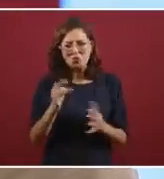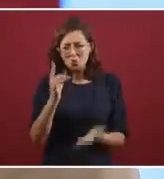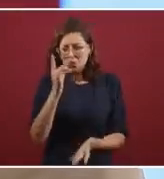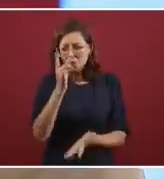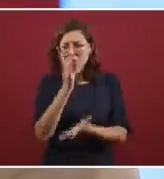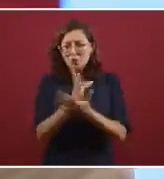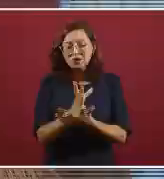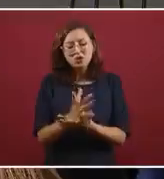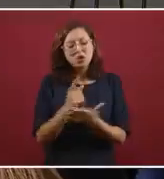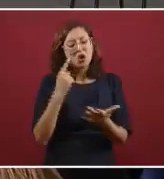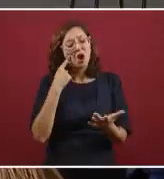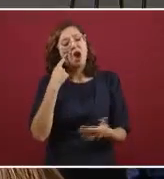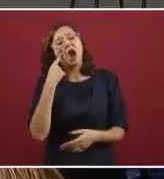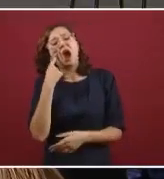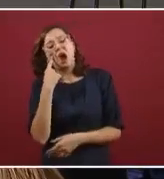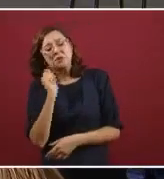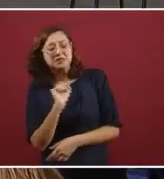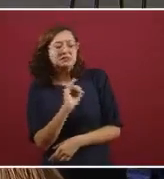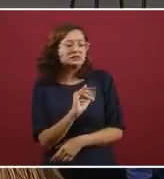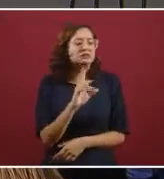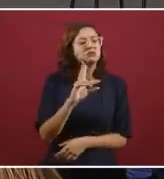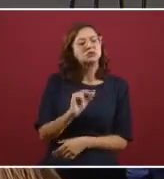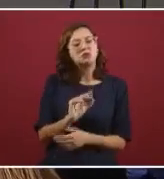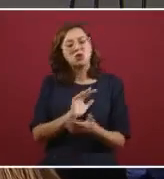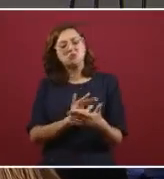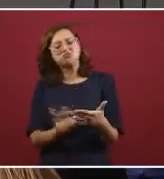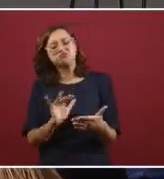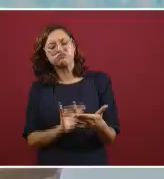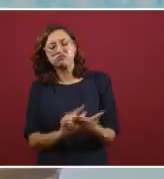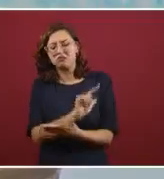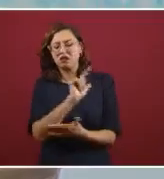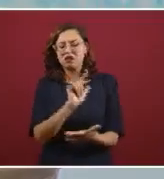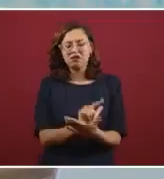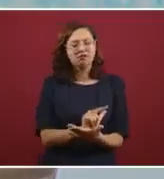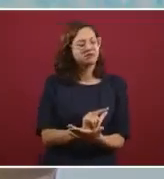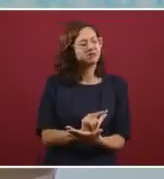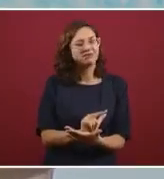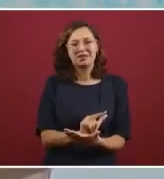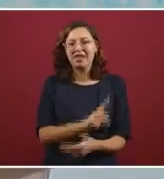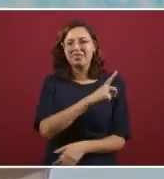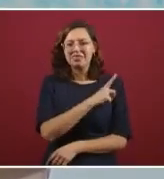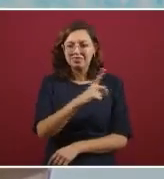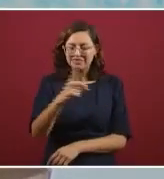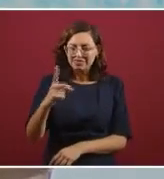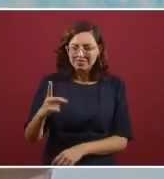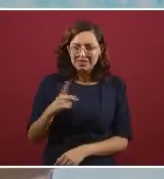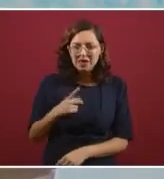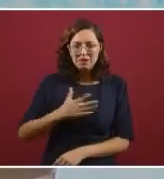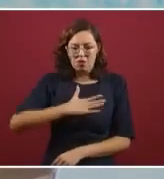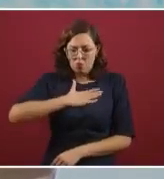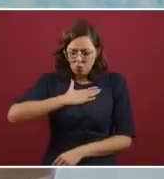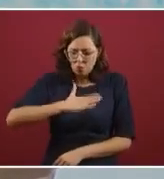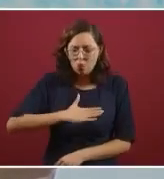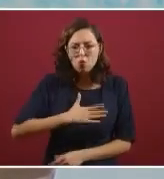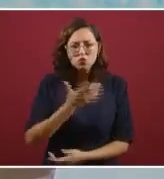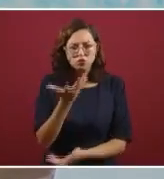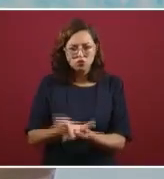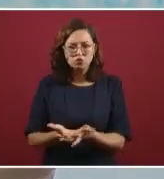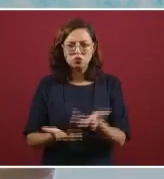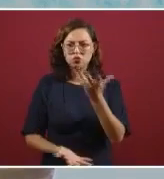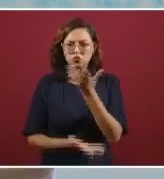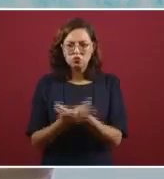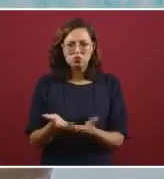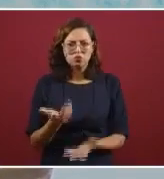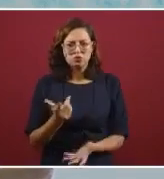la interpretación de la ley. Se trata de impartir justicia, no de interpretar la ley, y debe